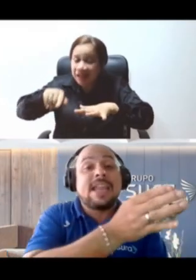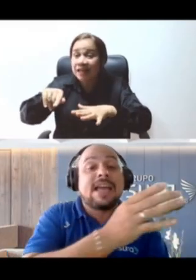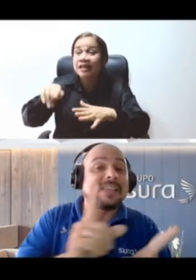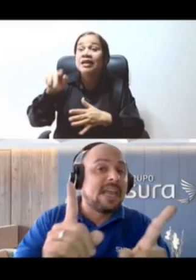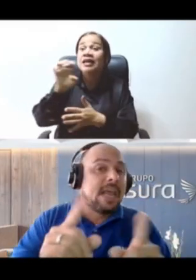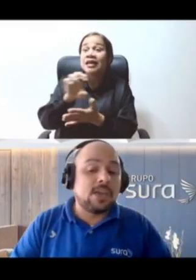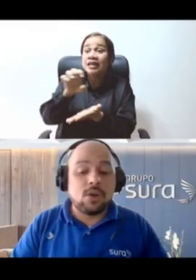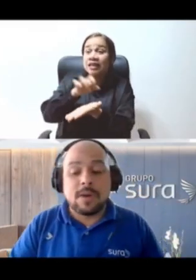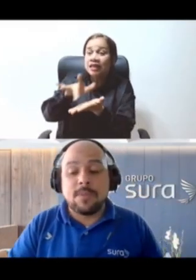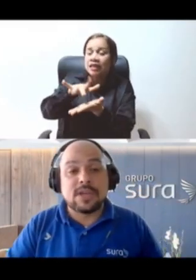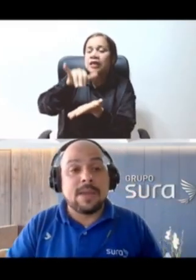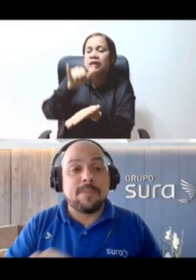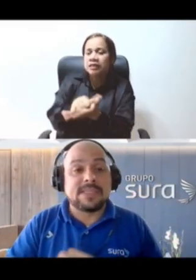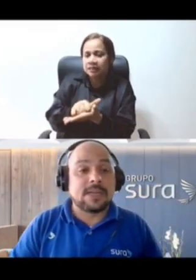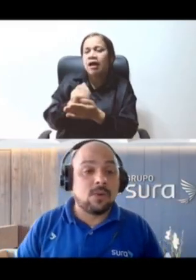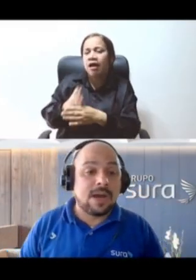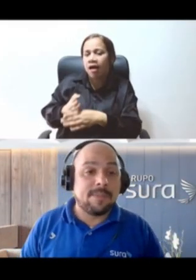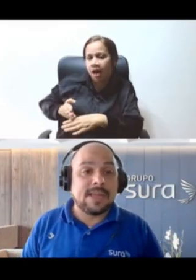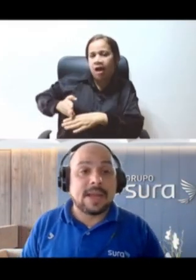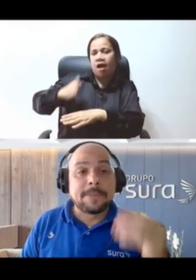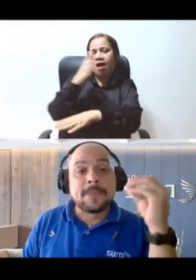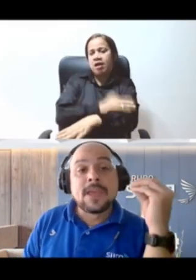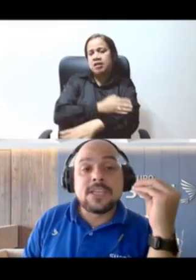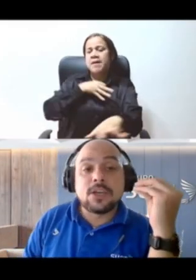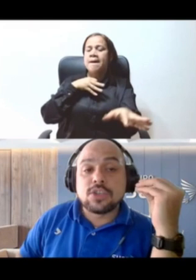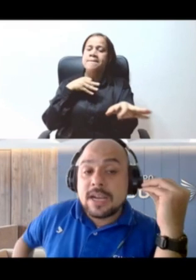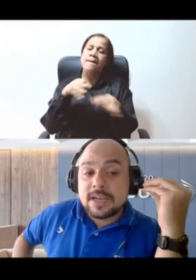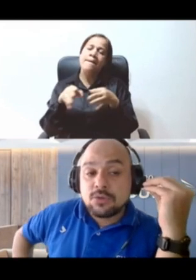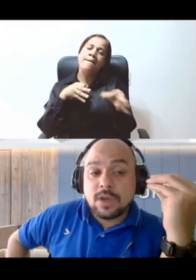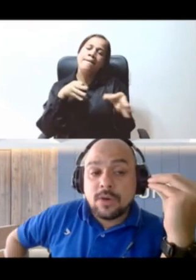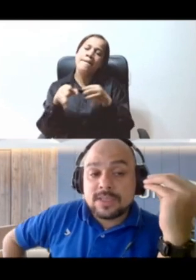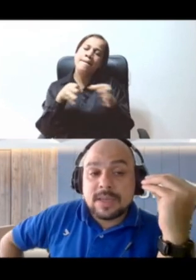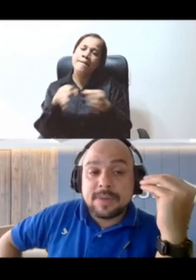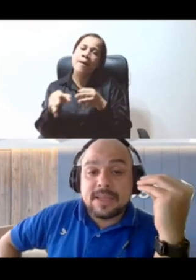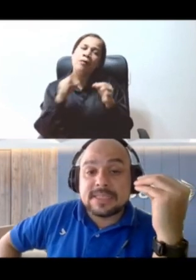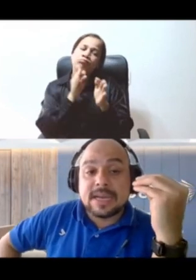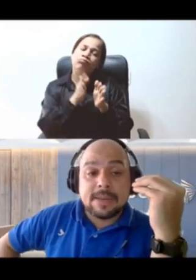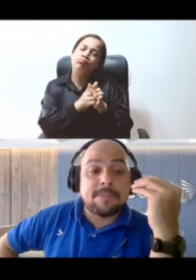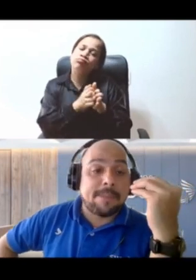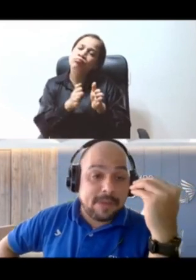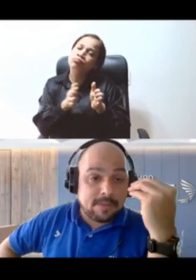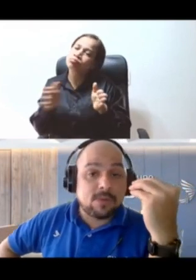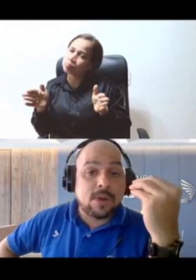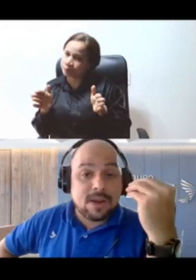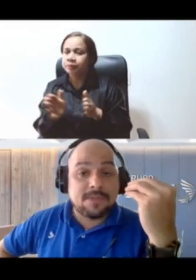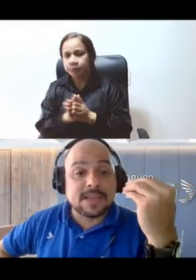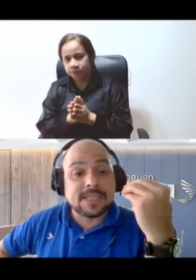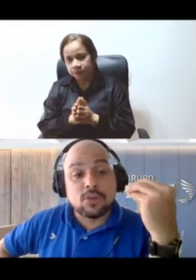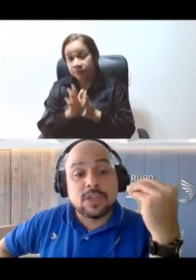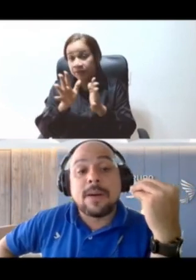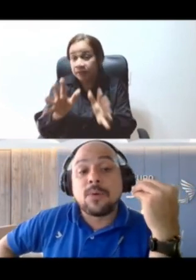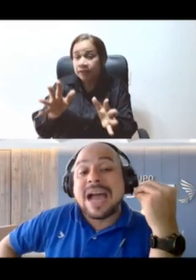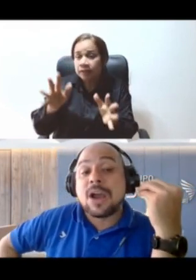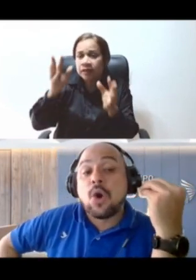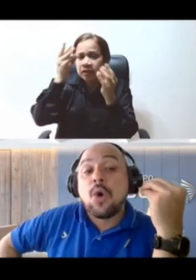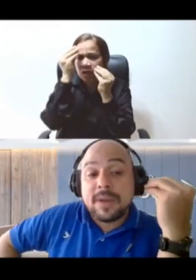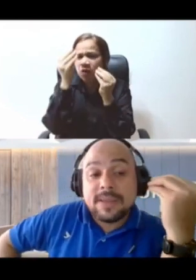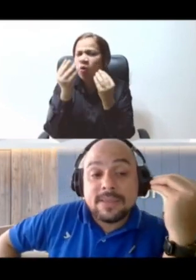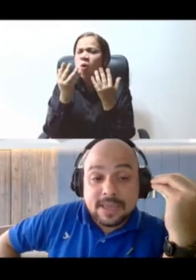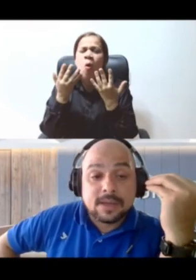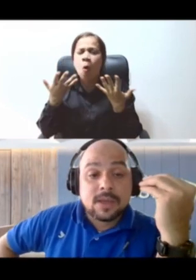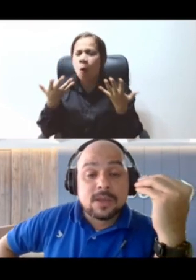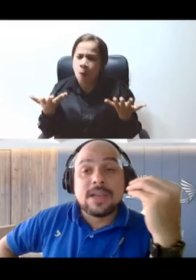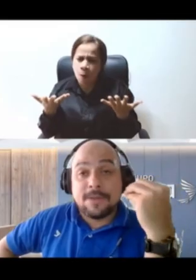un proceso en el antes que hoy vamos a empezarlo a mirar. Chicos, el resultado de este aprendizaje va primero en una fase en donde vamos